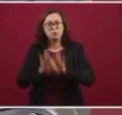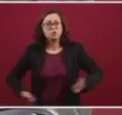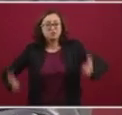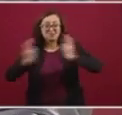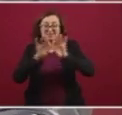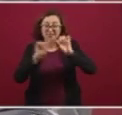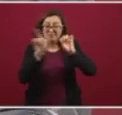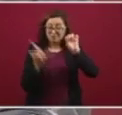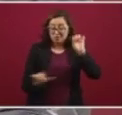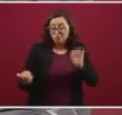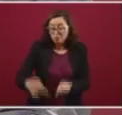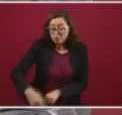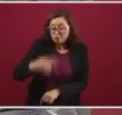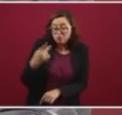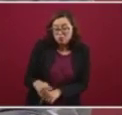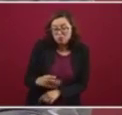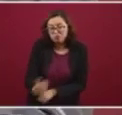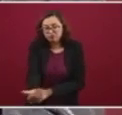alimentos.